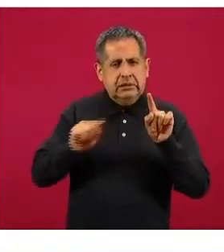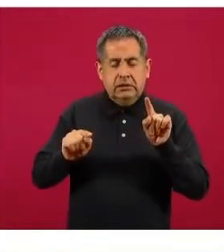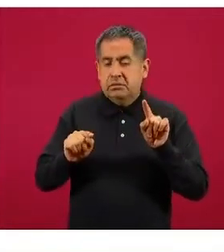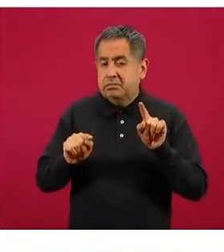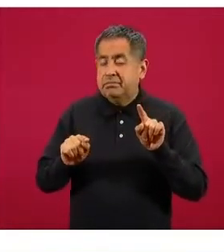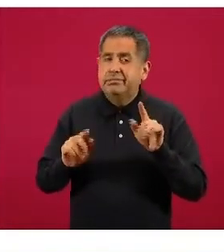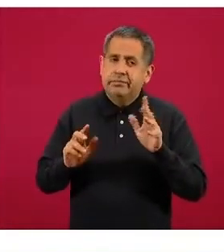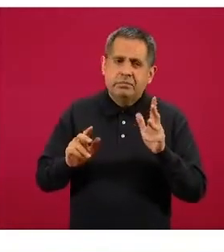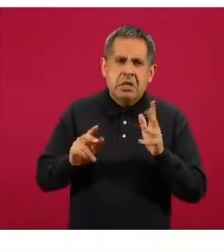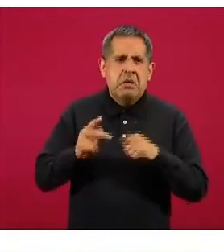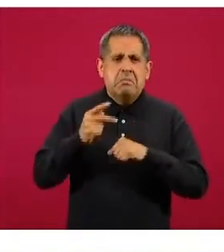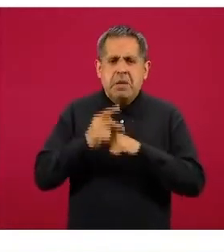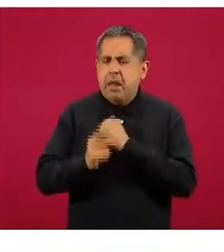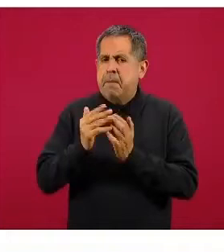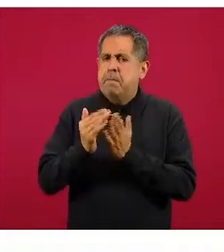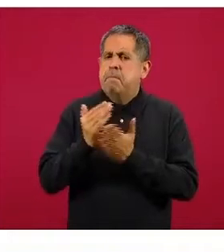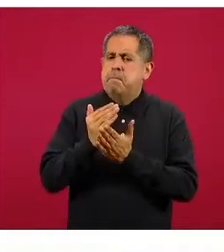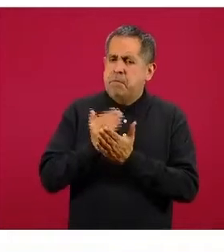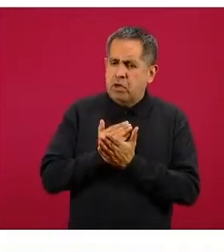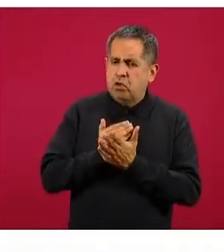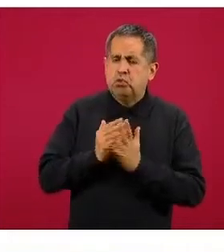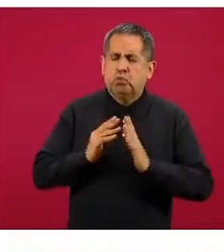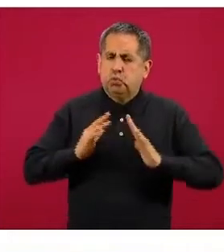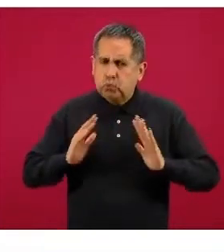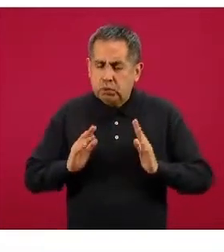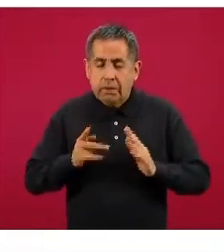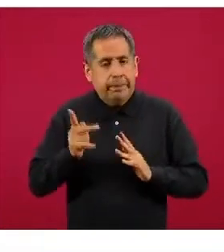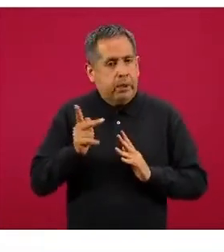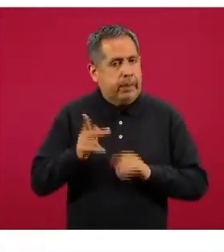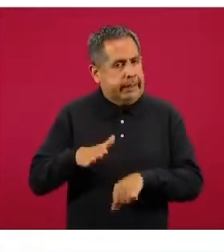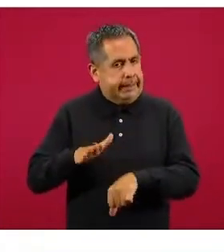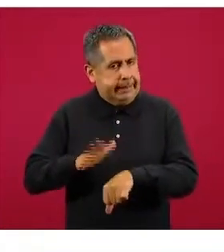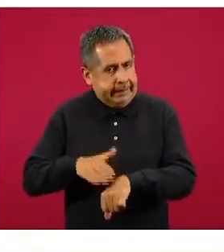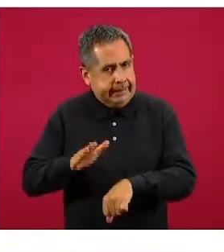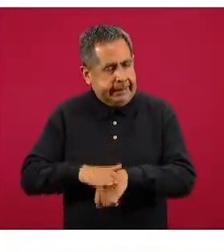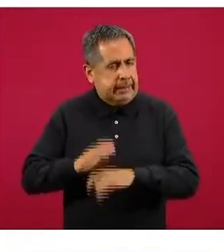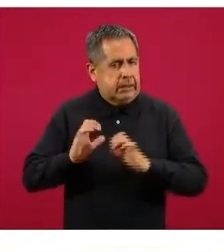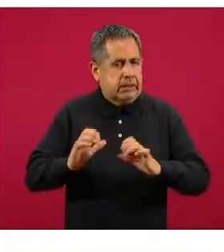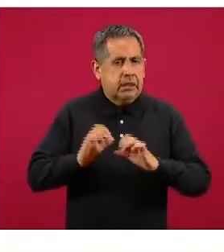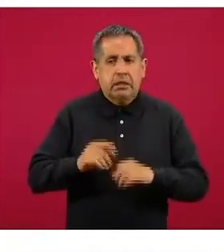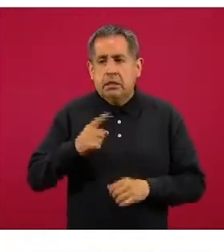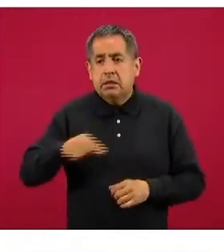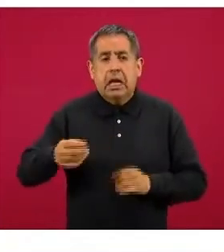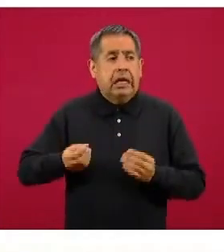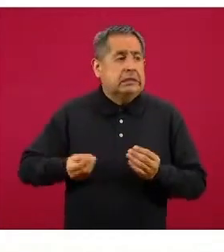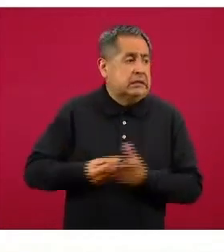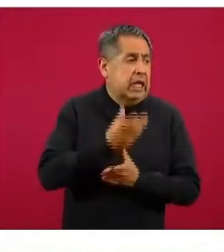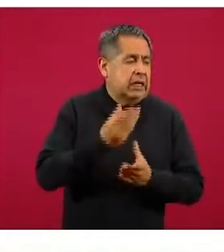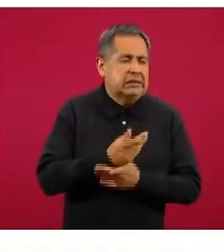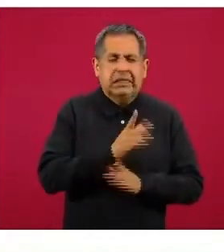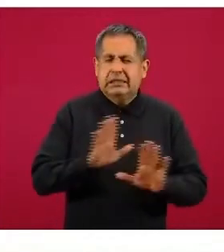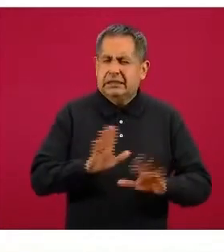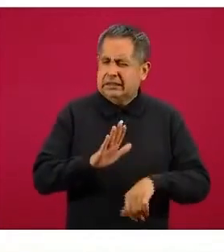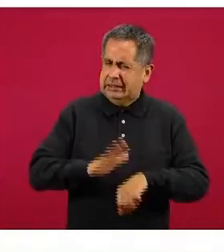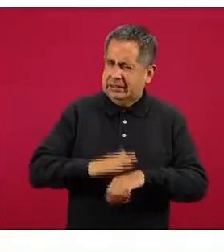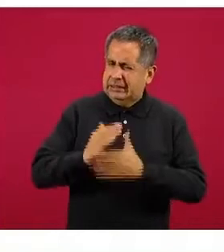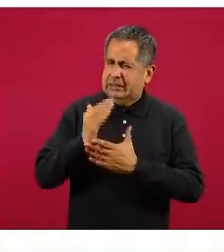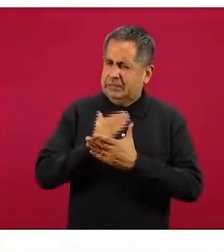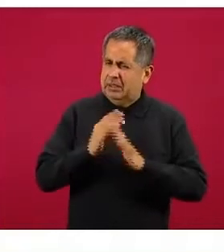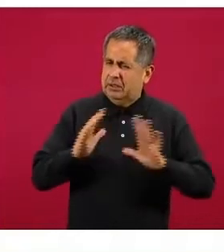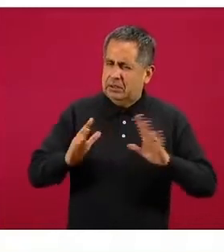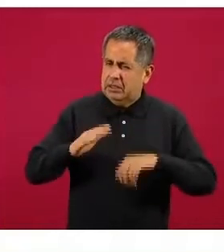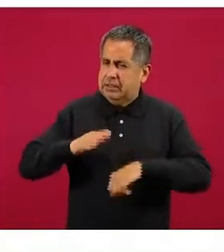un riesgo menor, pero que de cualquier forma hay que estar dando seguimiento tanto a la movilidad como a los indicadores